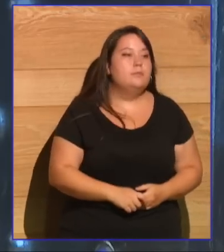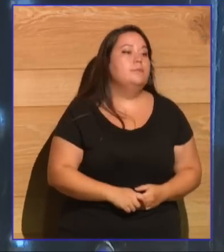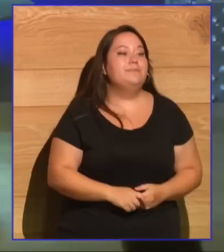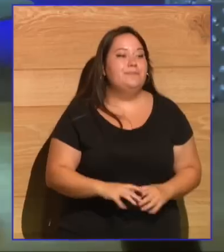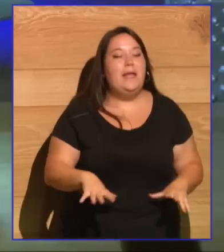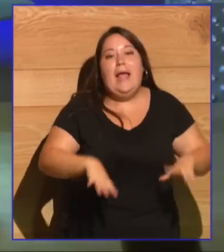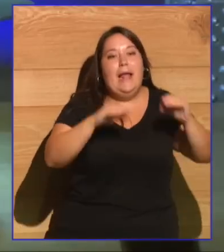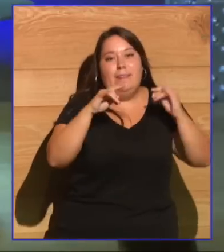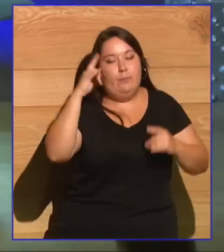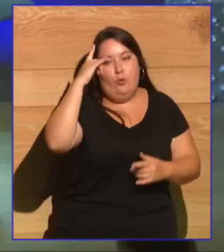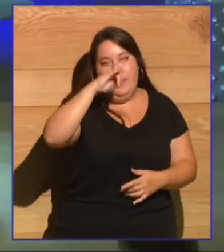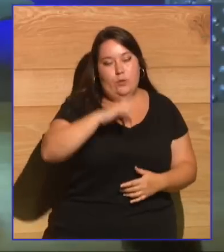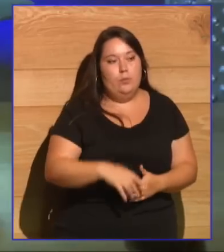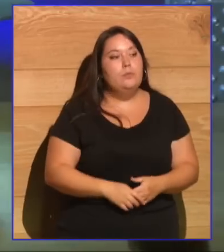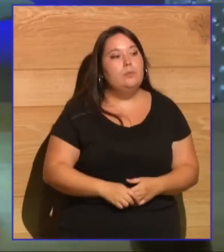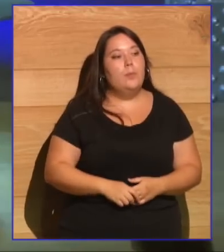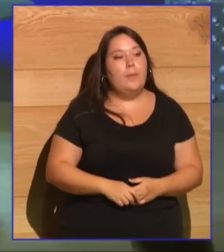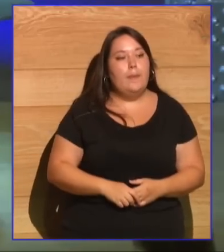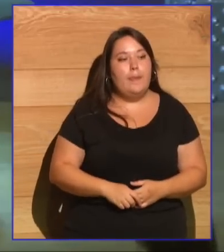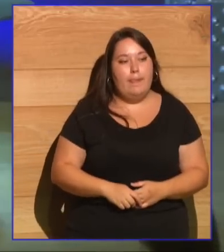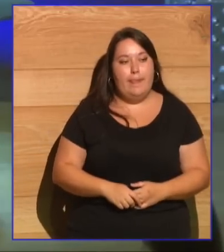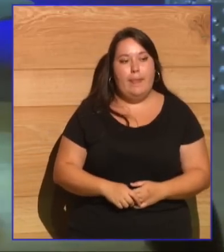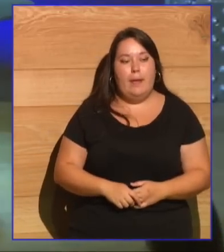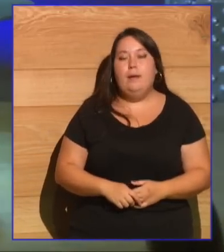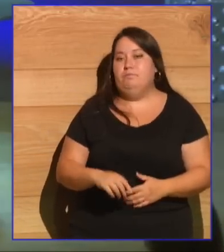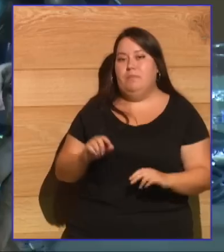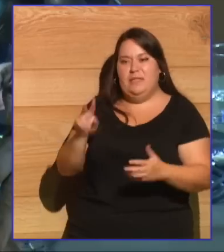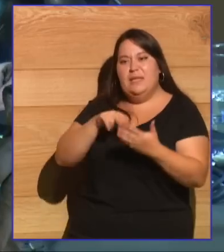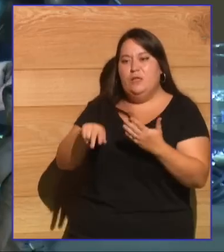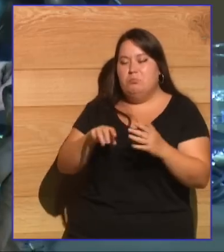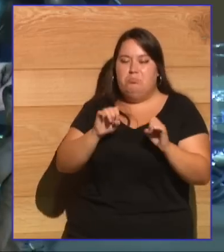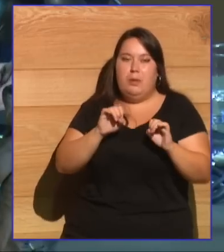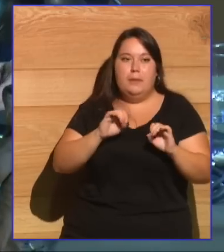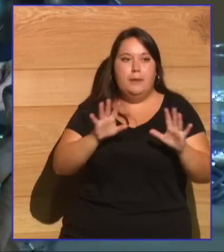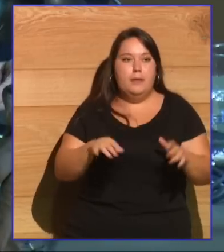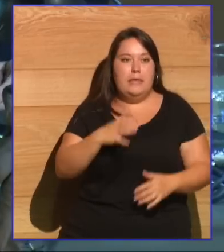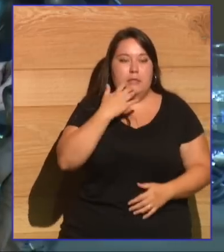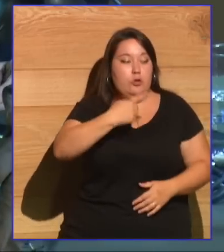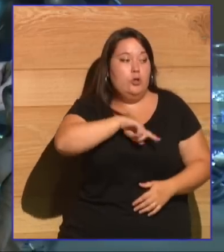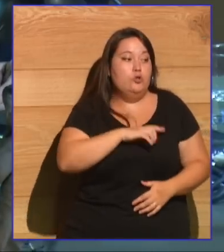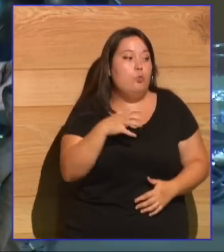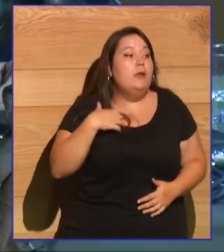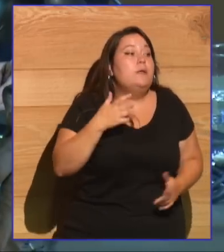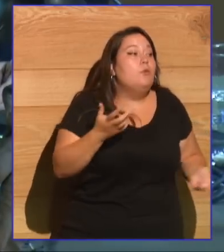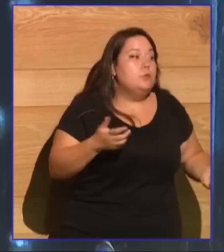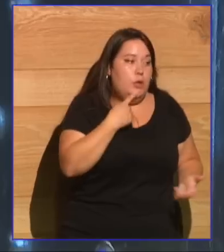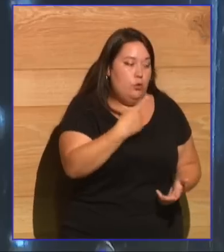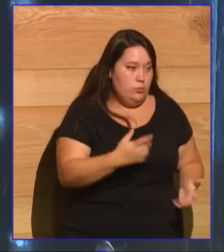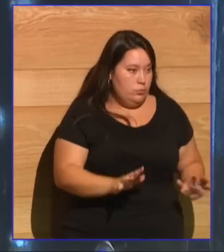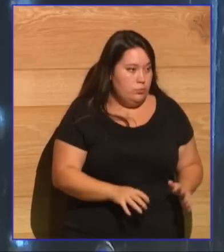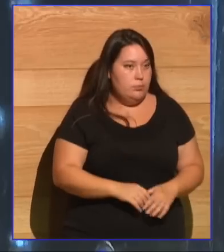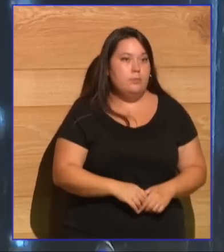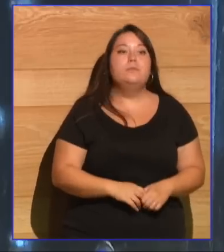templo maldito vamos a la traducción a quién te has puesto a leer nombre juan si te molesta moza que está buscando a ver